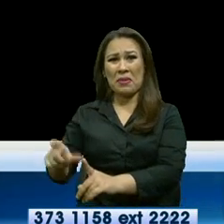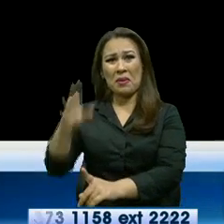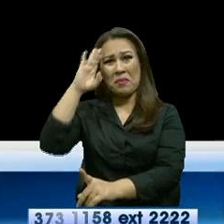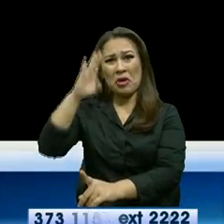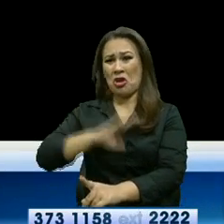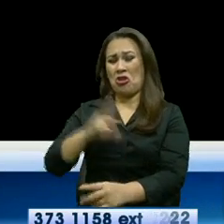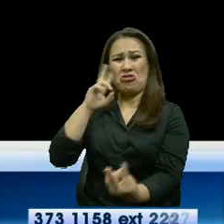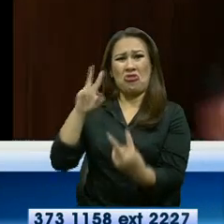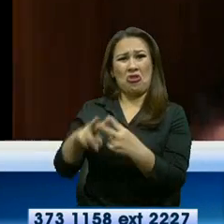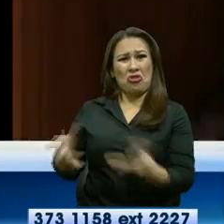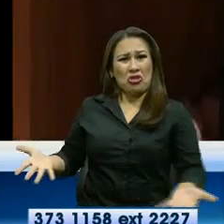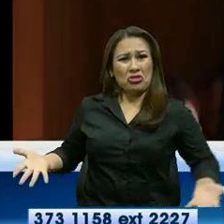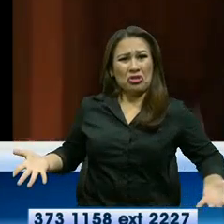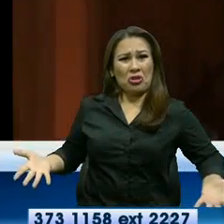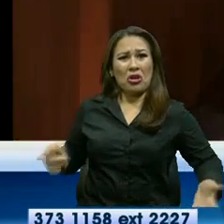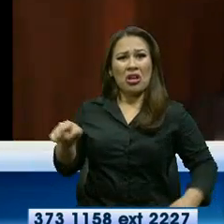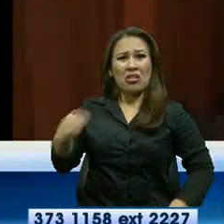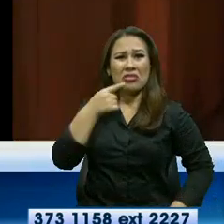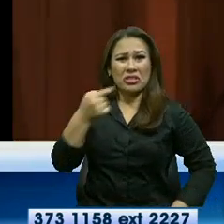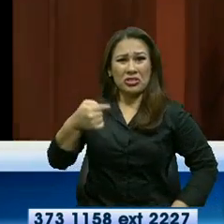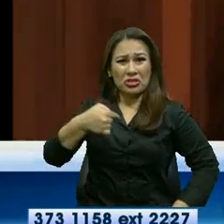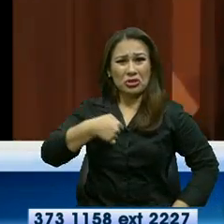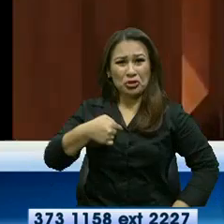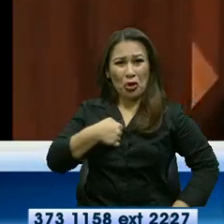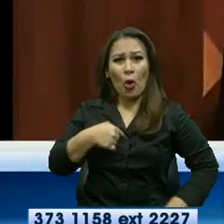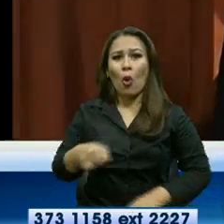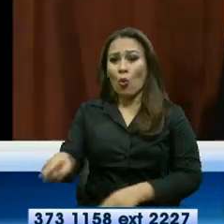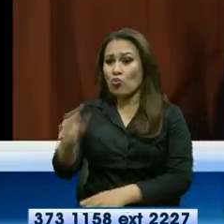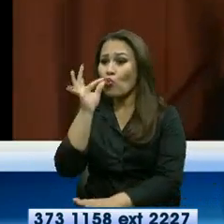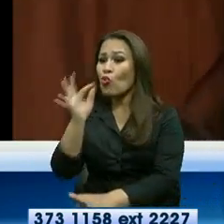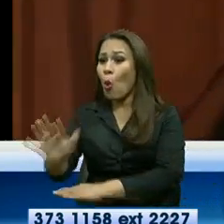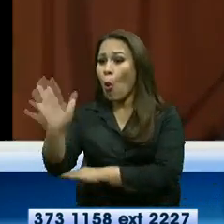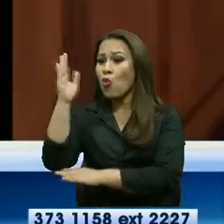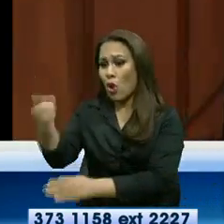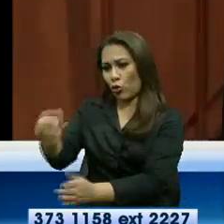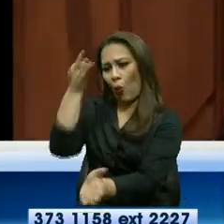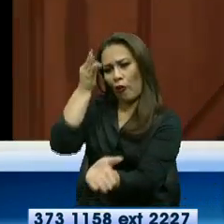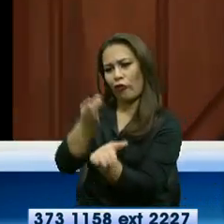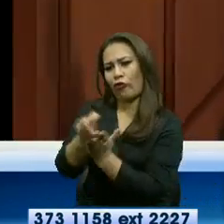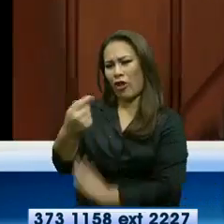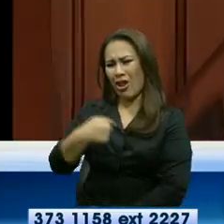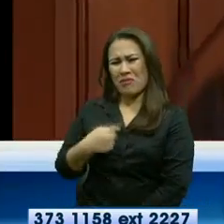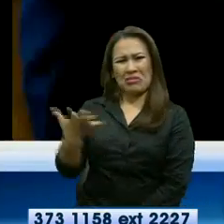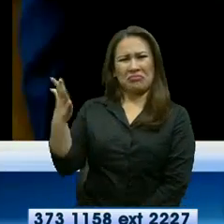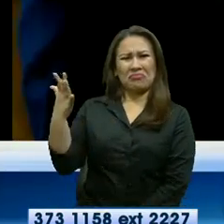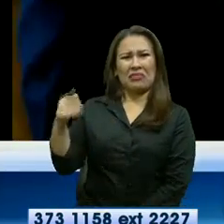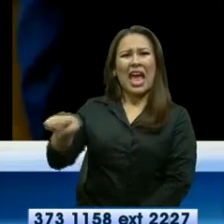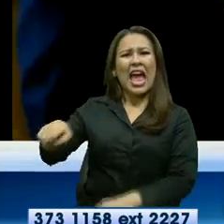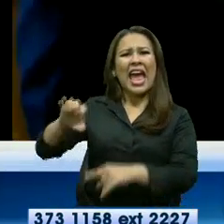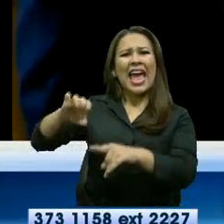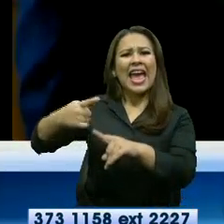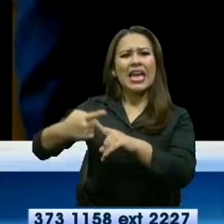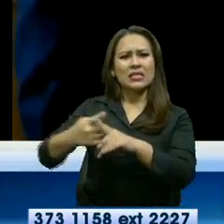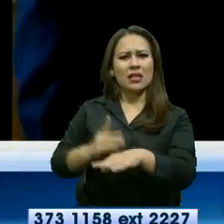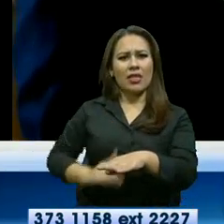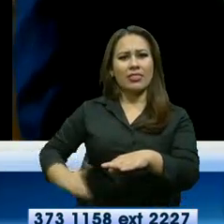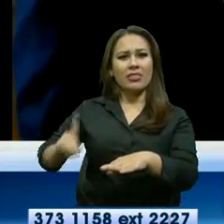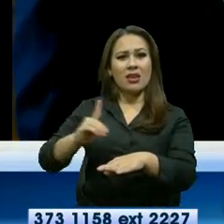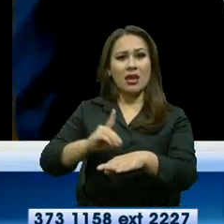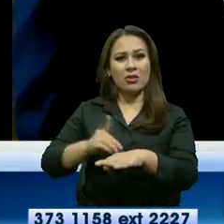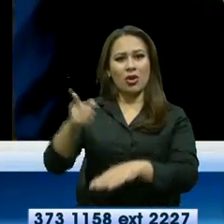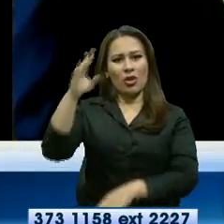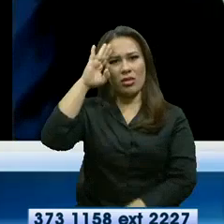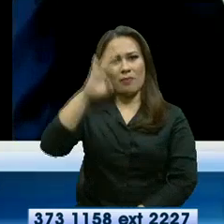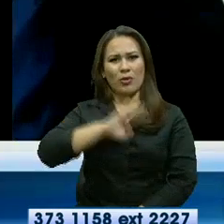conozco a ese hombre, dijo en sus primeras declaraciones directas sobre el dañino testimonio del exdirector del FBI. Comey asegura que tuvieron 9